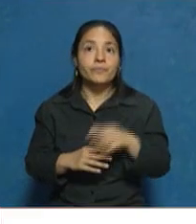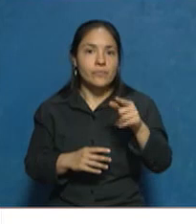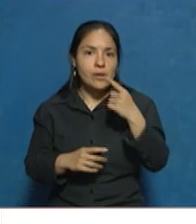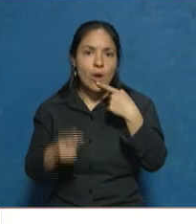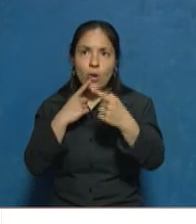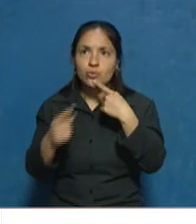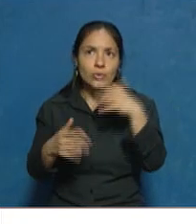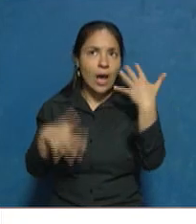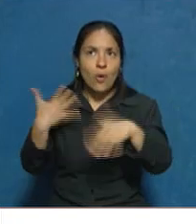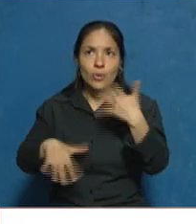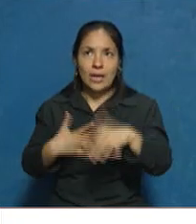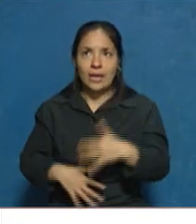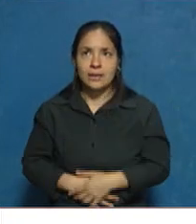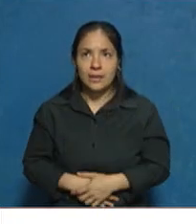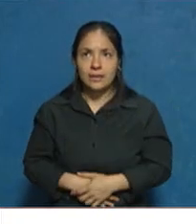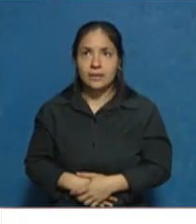inmediatamente.